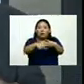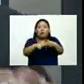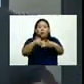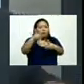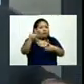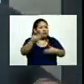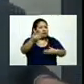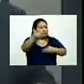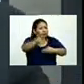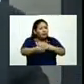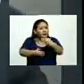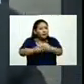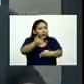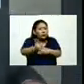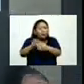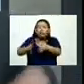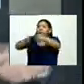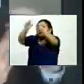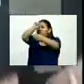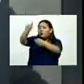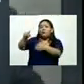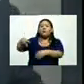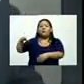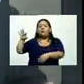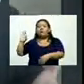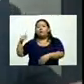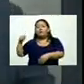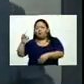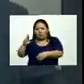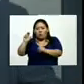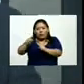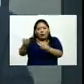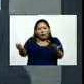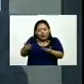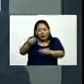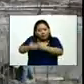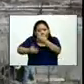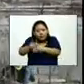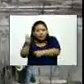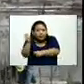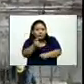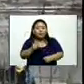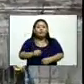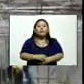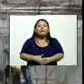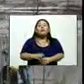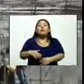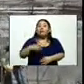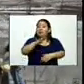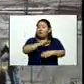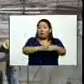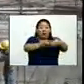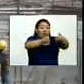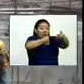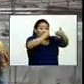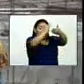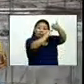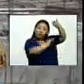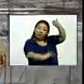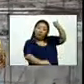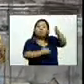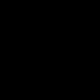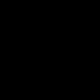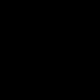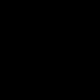de hacerse los procesos en las instancias respectivas para poder hacerles alguna acusación. Según el último informe, el